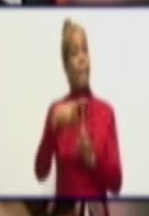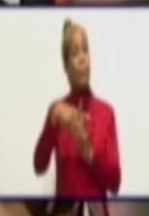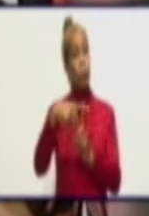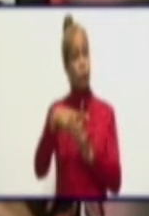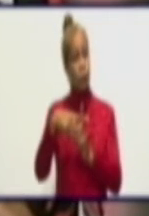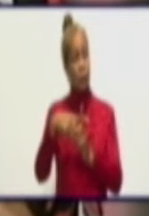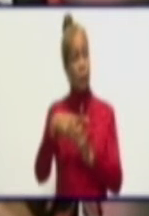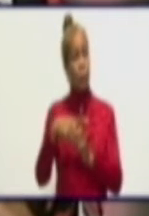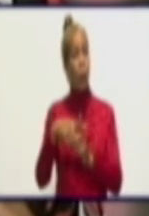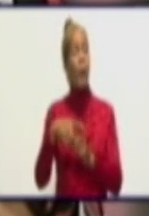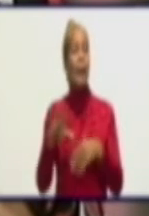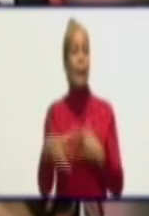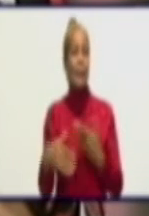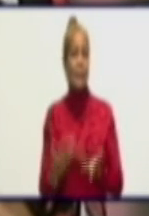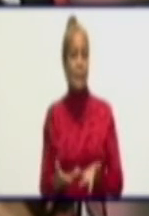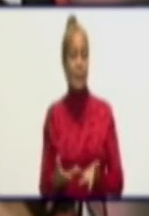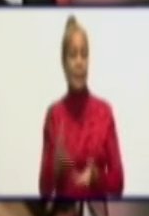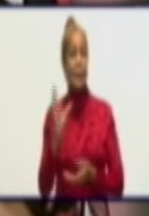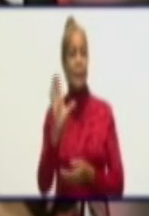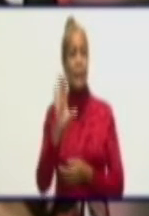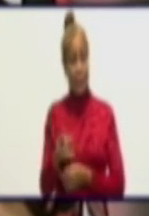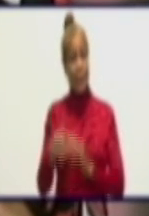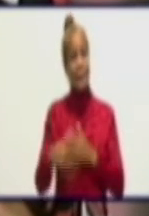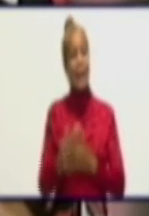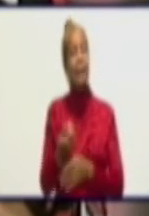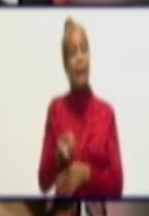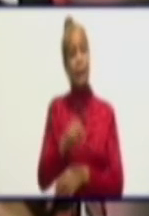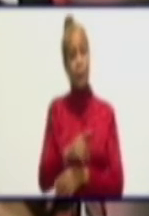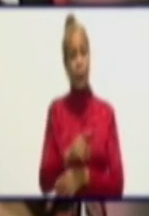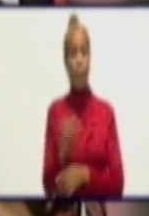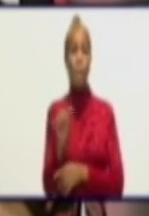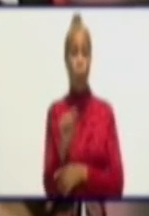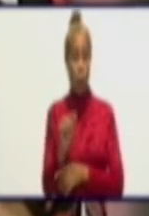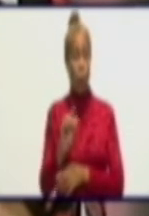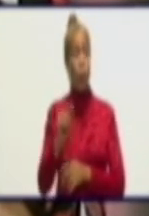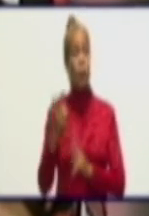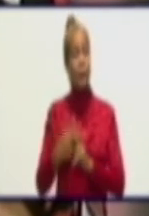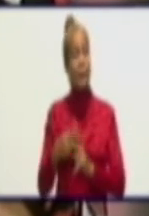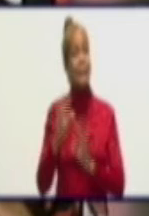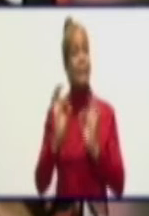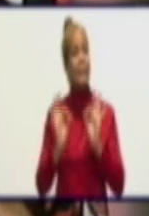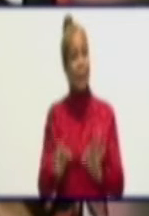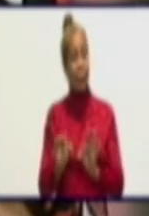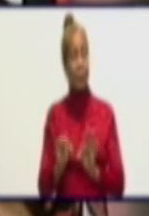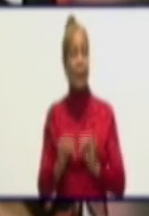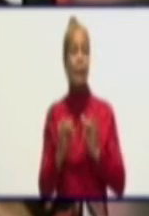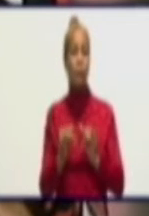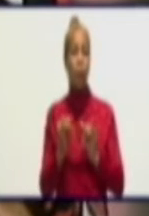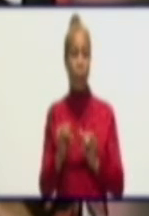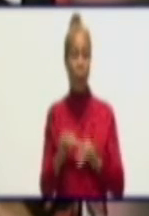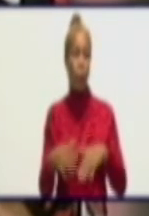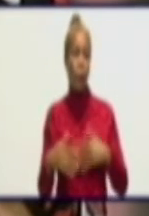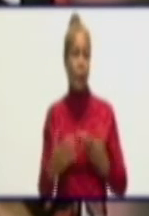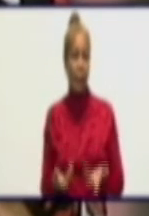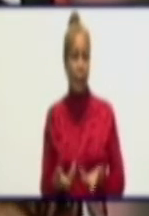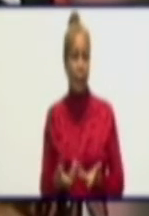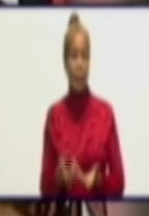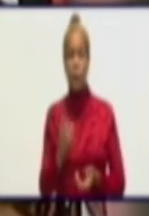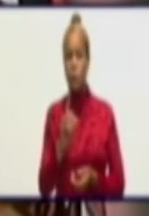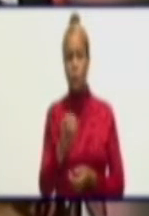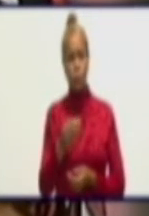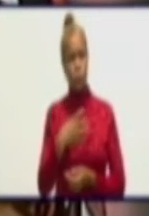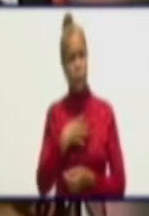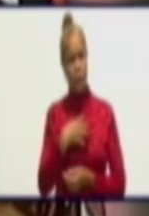sea que incrementamos los casos. Por lo que, bueno, reiteramos siempre de no fijarnos mucho